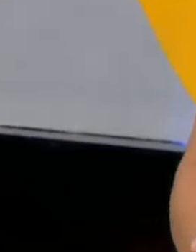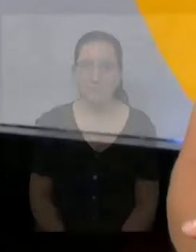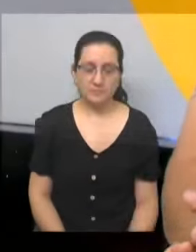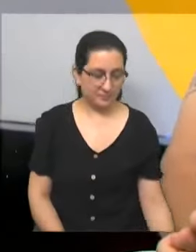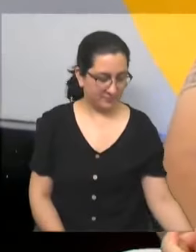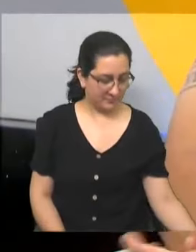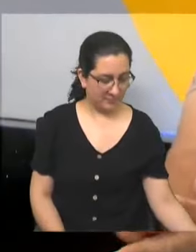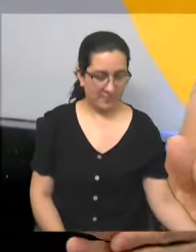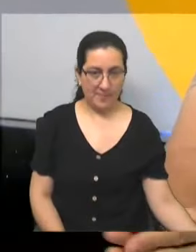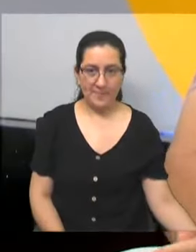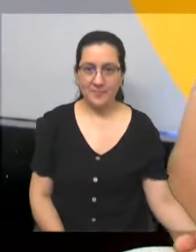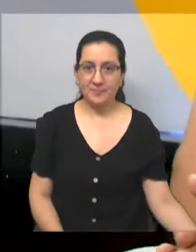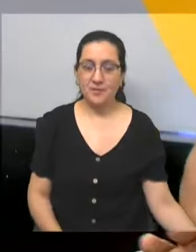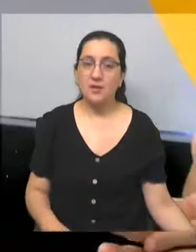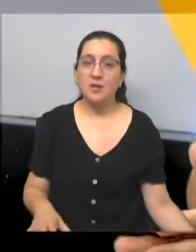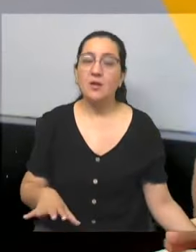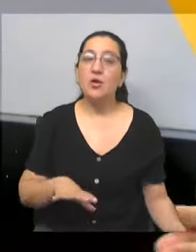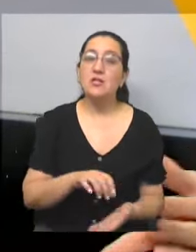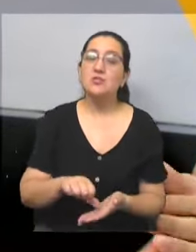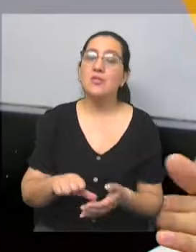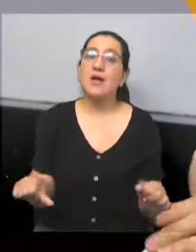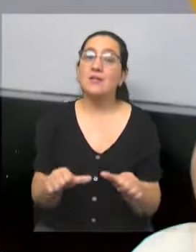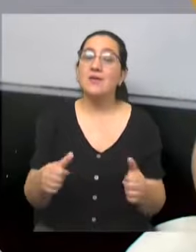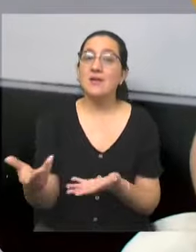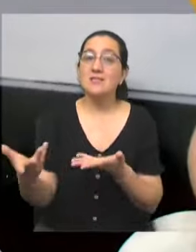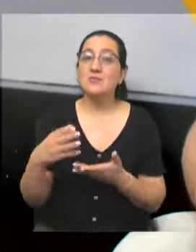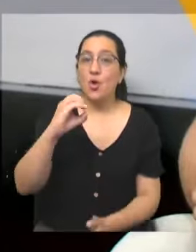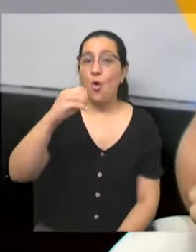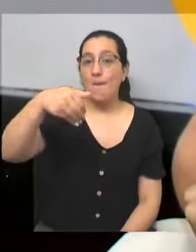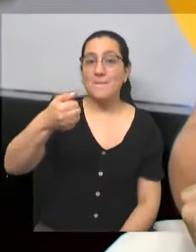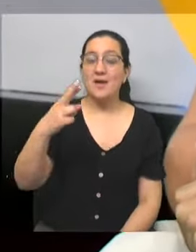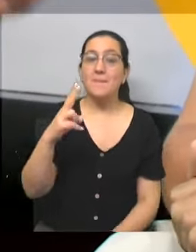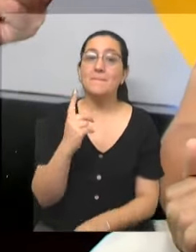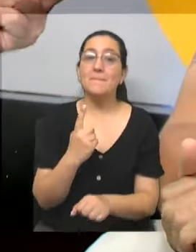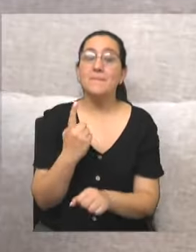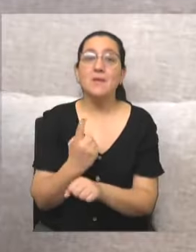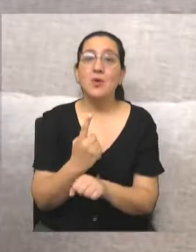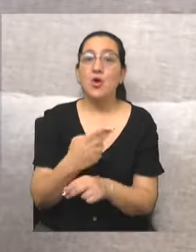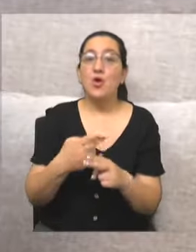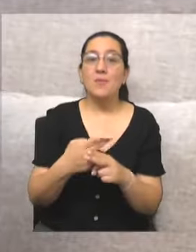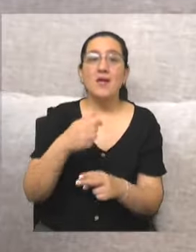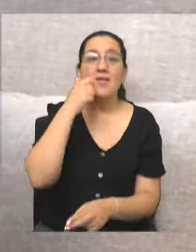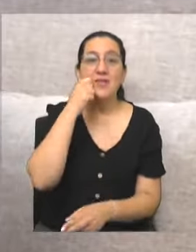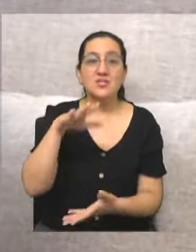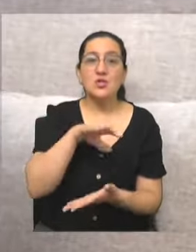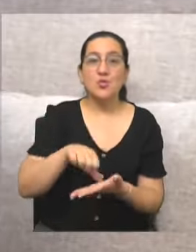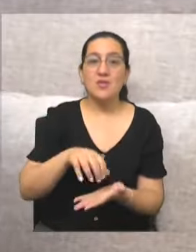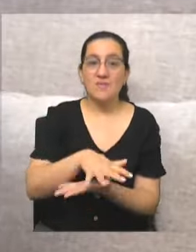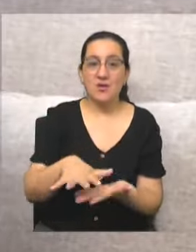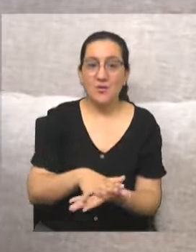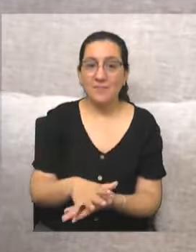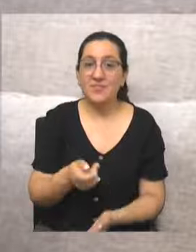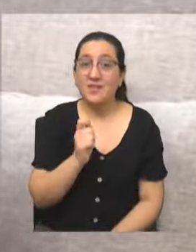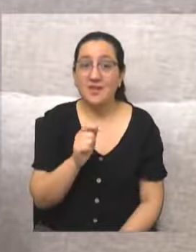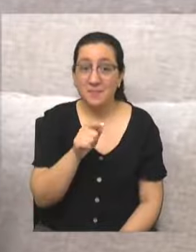Como viene la ciudad activa, estamos recibiendo a Omar y sin perder tiempo, primero que nada, nombre, edad y ciudad y barrio. ¿De quién?